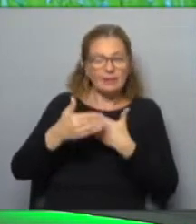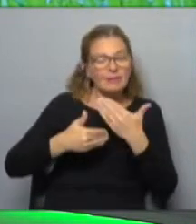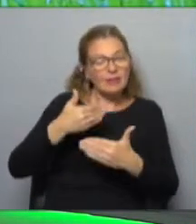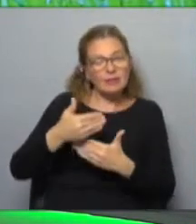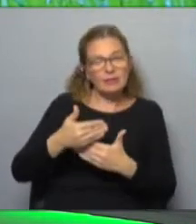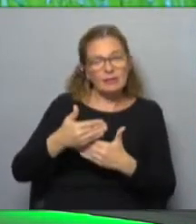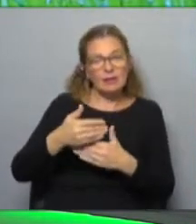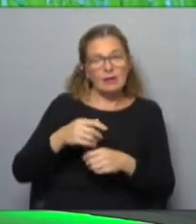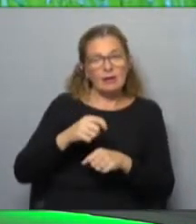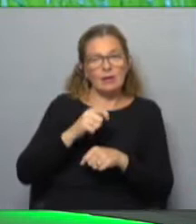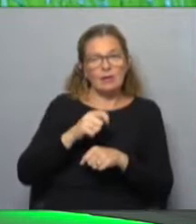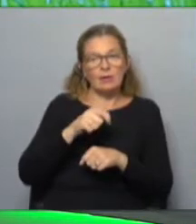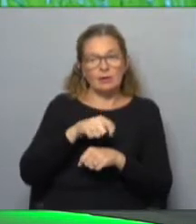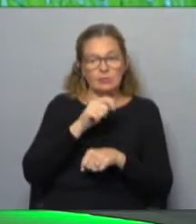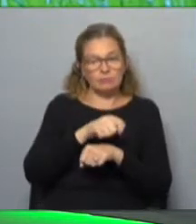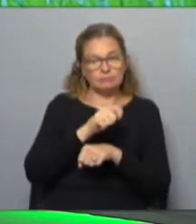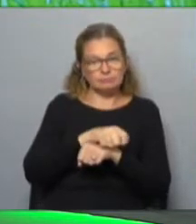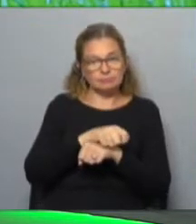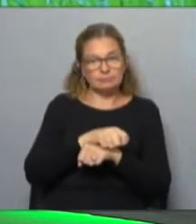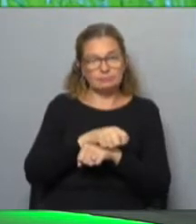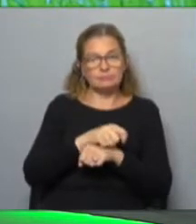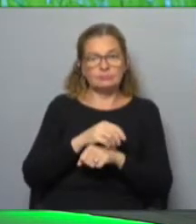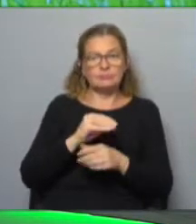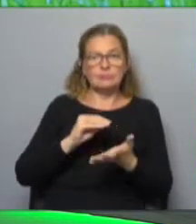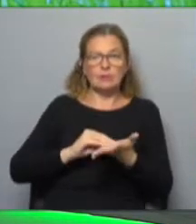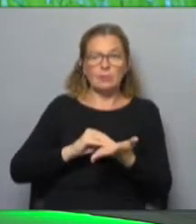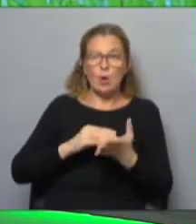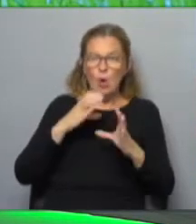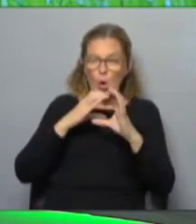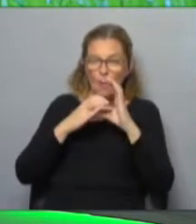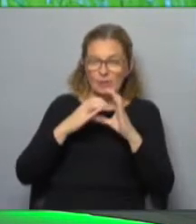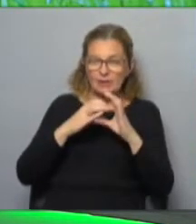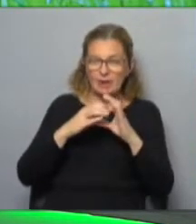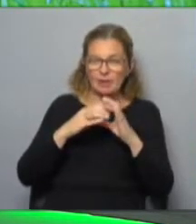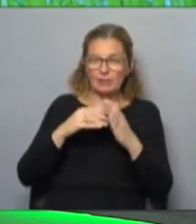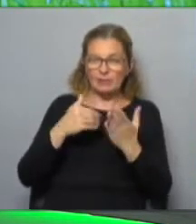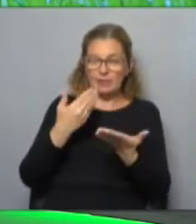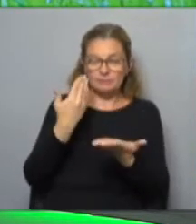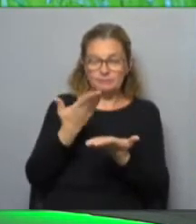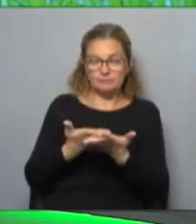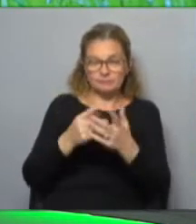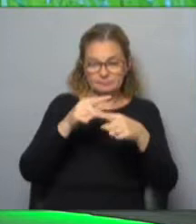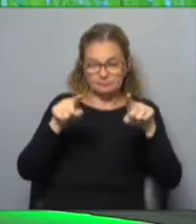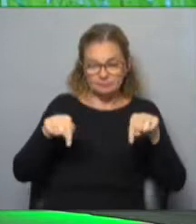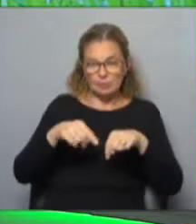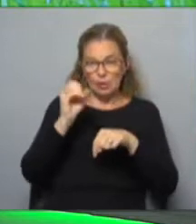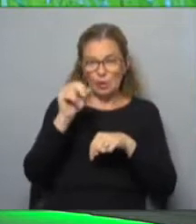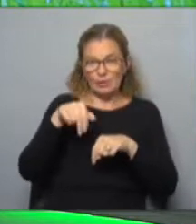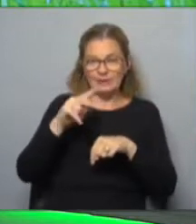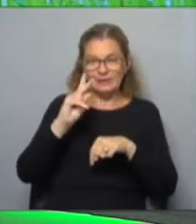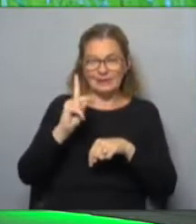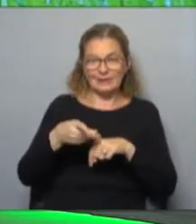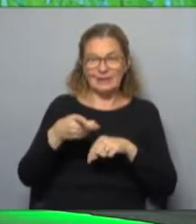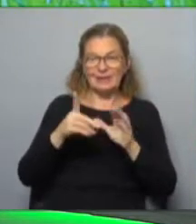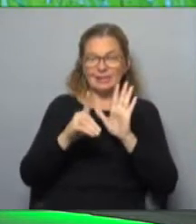proceso en el Tribunal de lo Contencioso Administrativo. En un comunicado que saca esta ONG, señalan que este decreto deja una